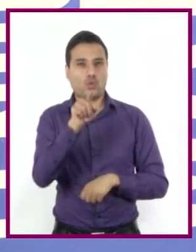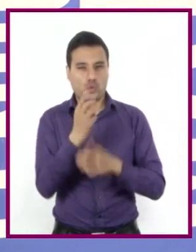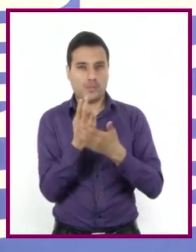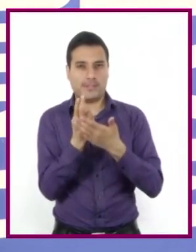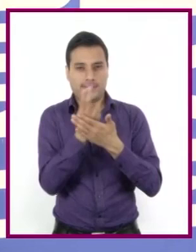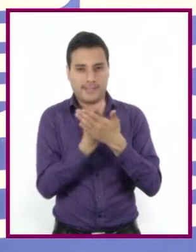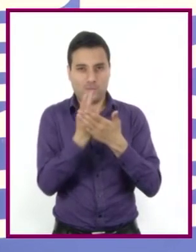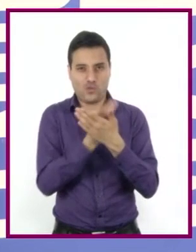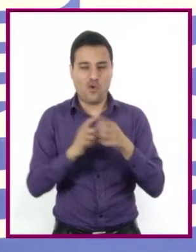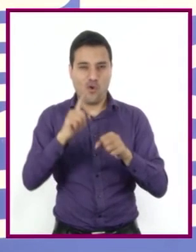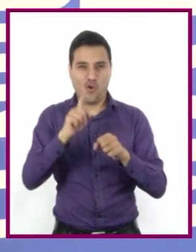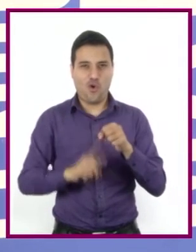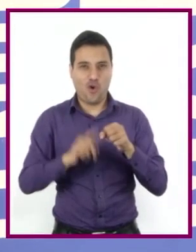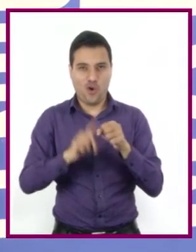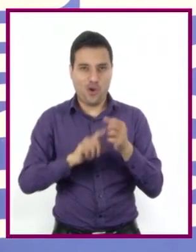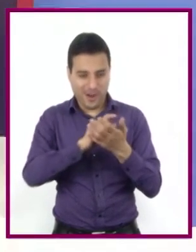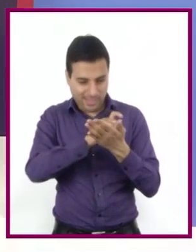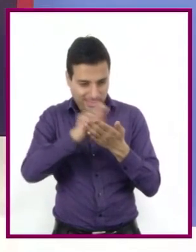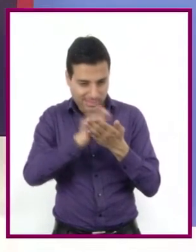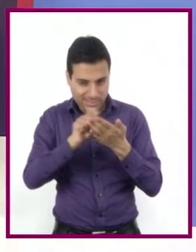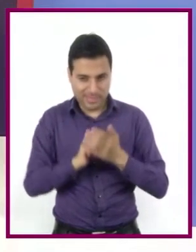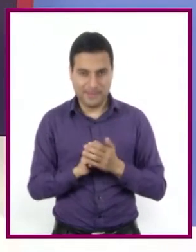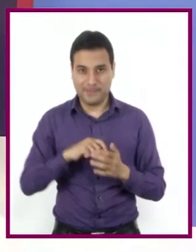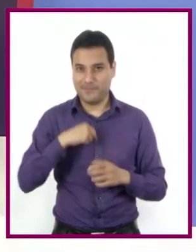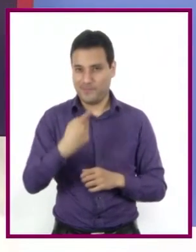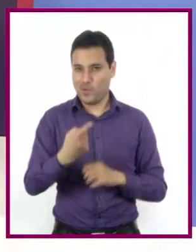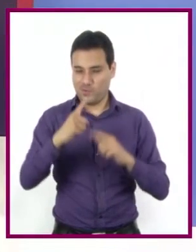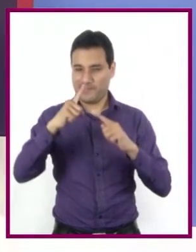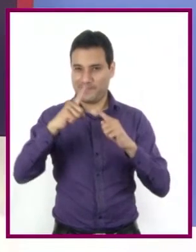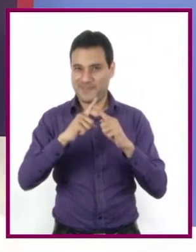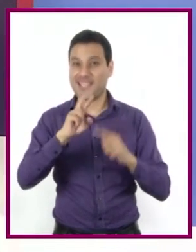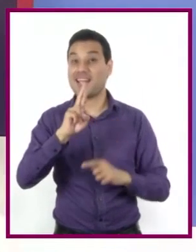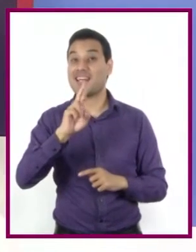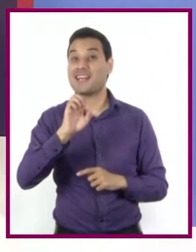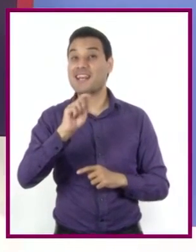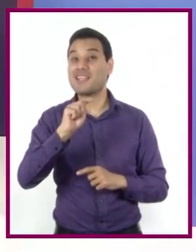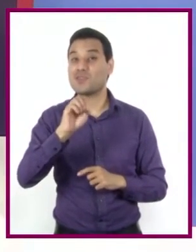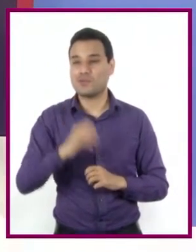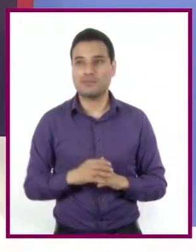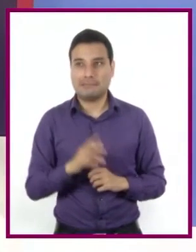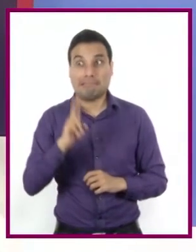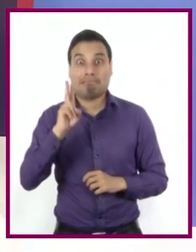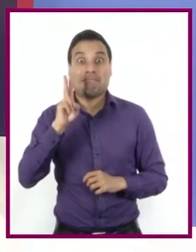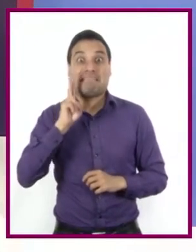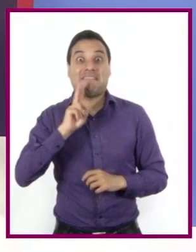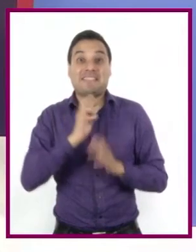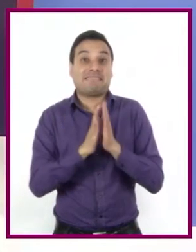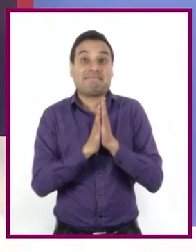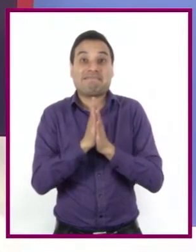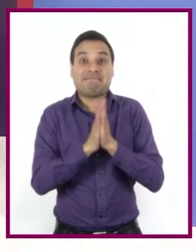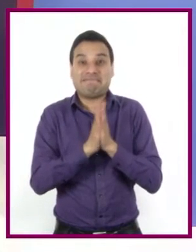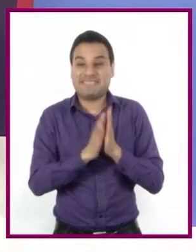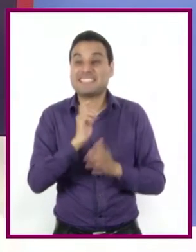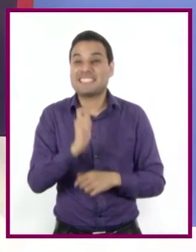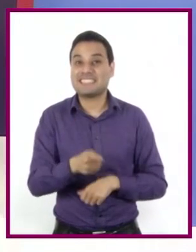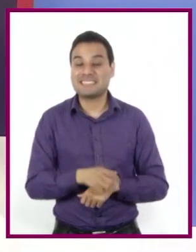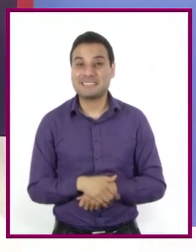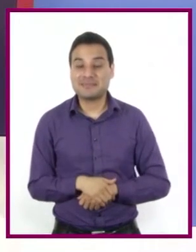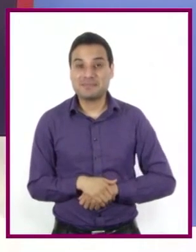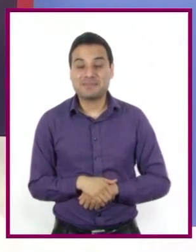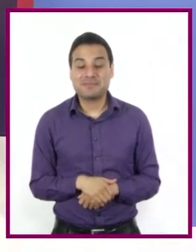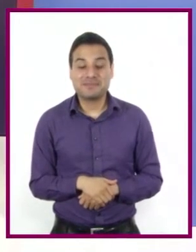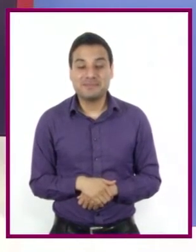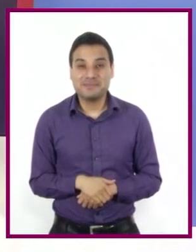dibujo. Ahora te quiero proponer un reto. Esto se va a poner bueno. ¿Cuál es el reto para hacer en